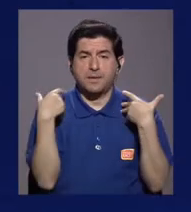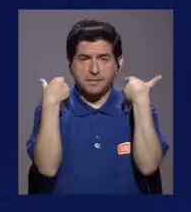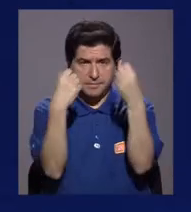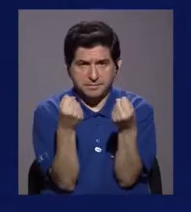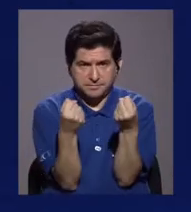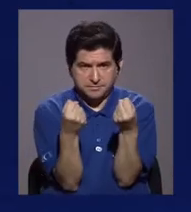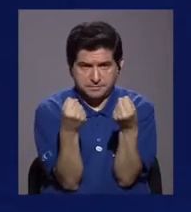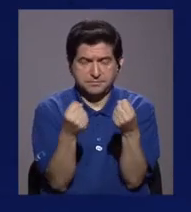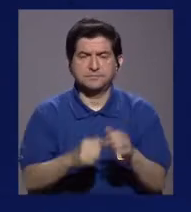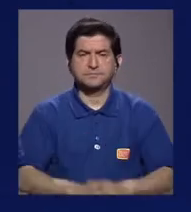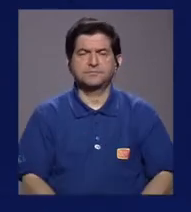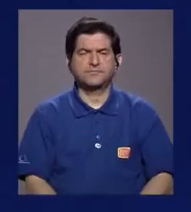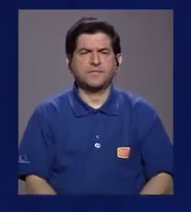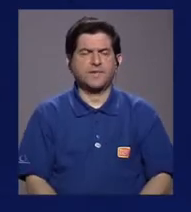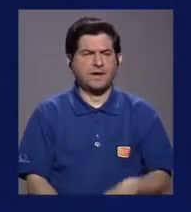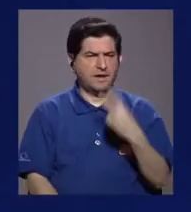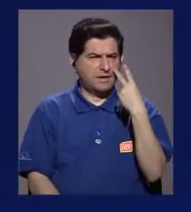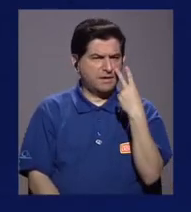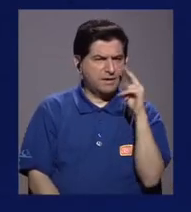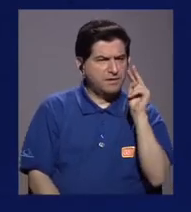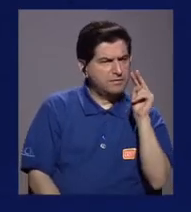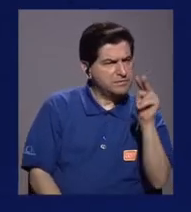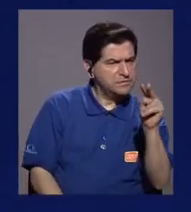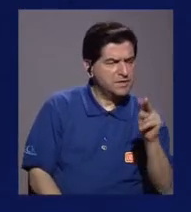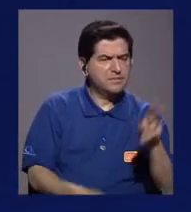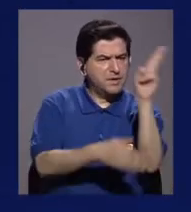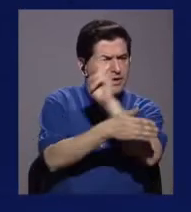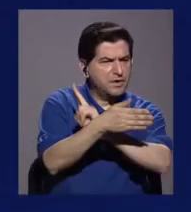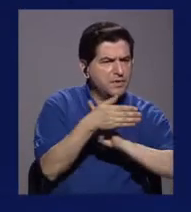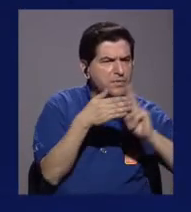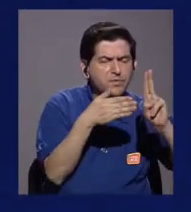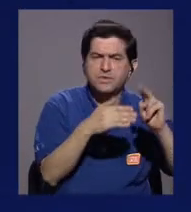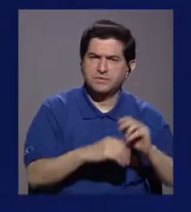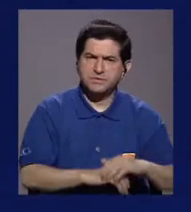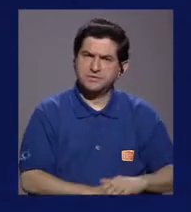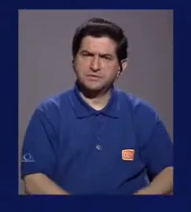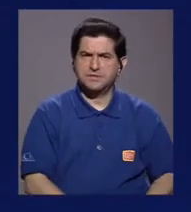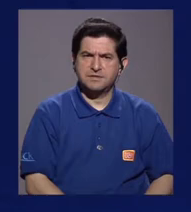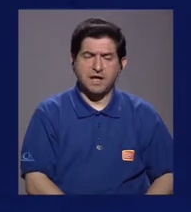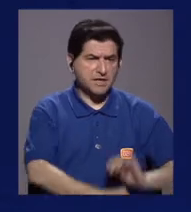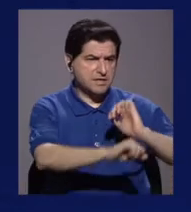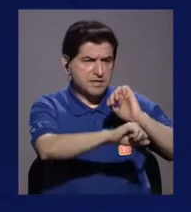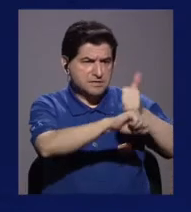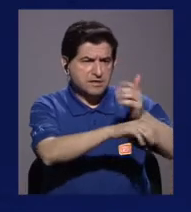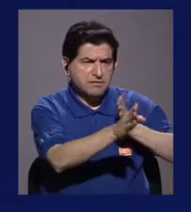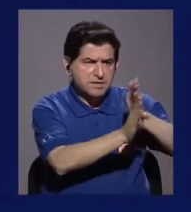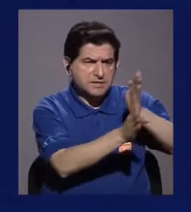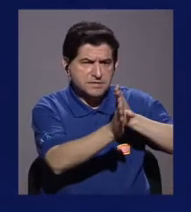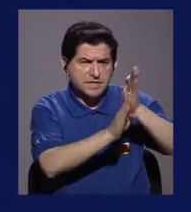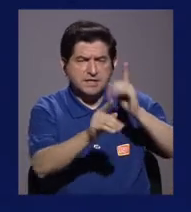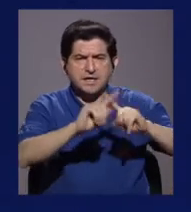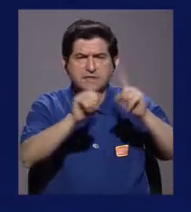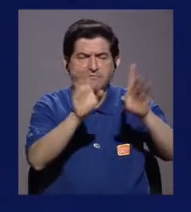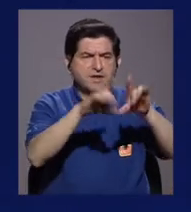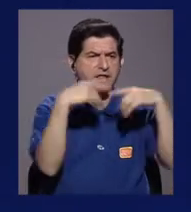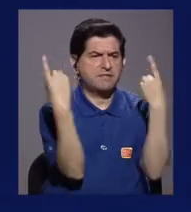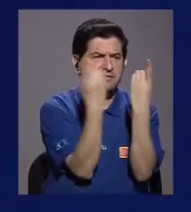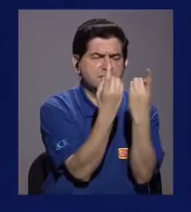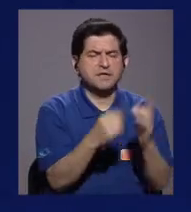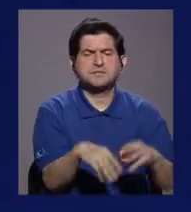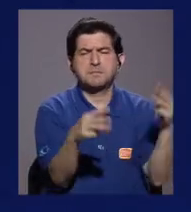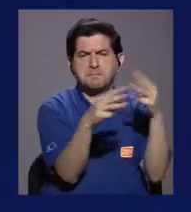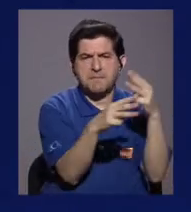problemas de salud y si nos fijamos en la universidad las universidades están determinadas por carreras por